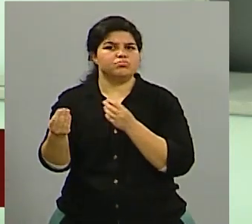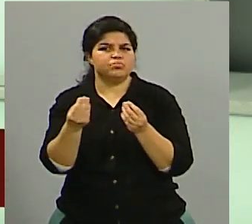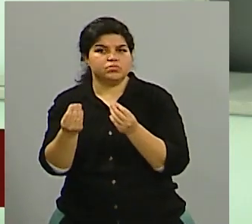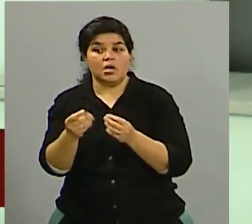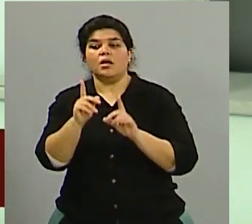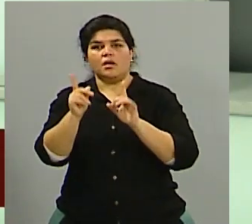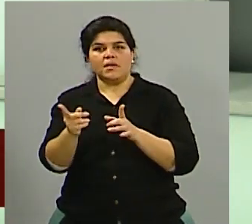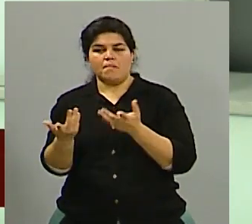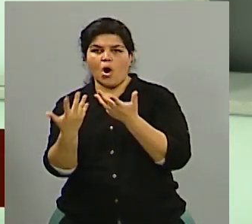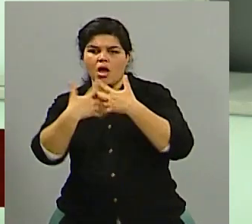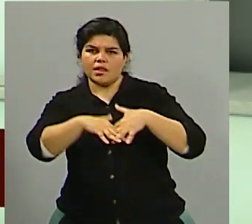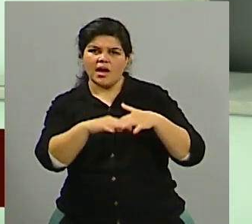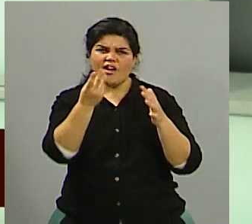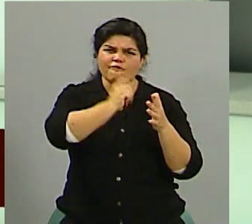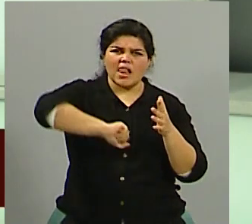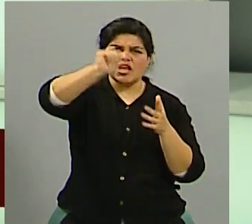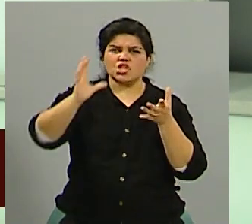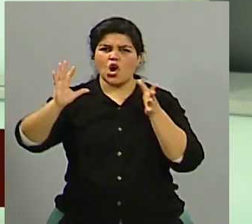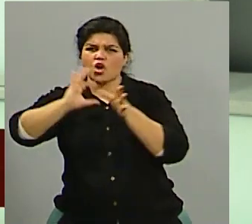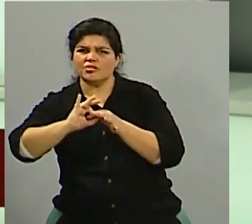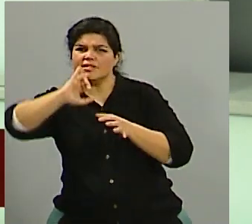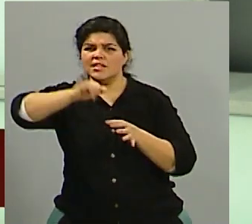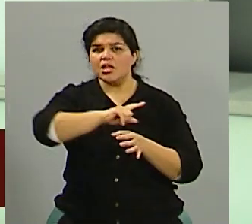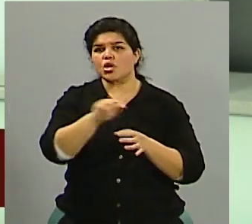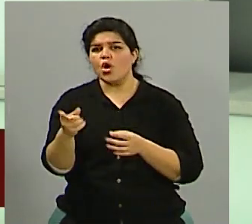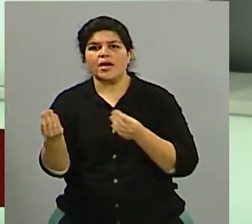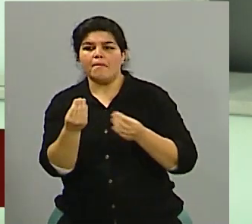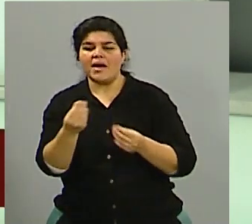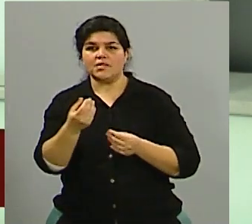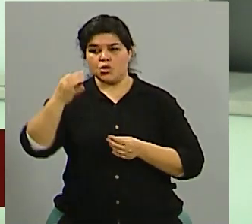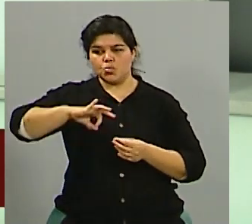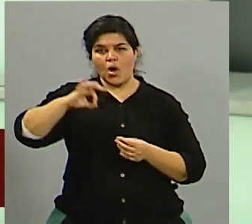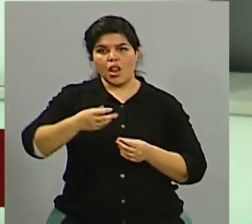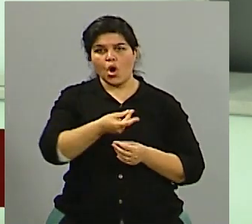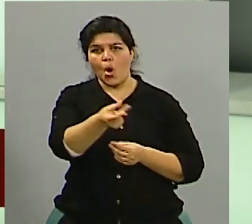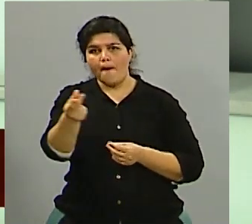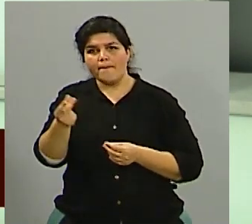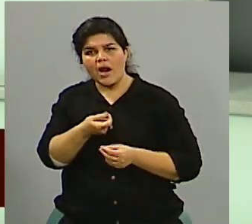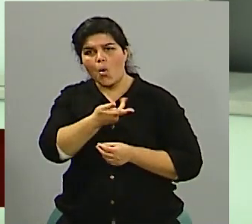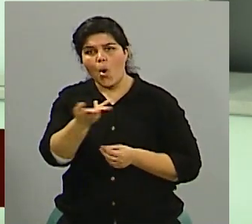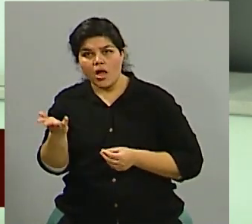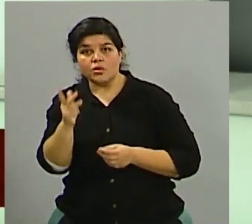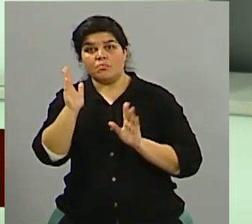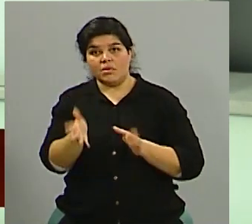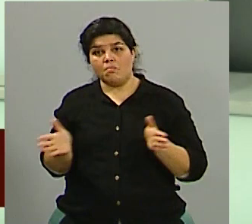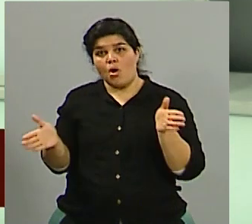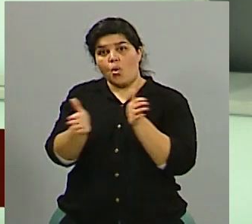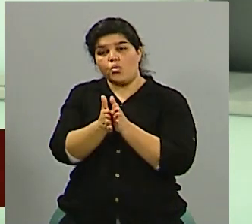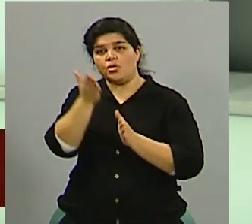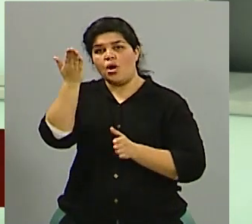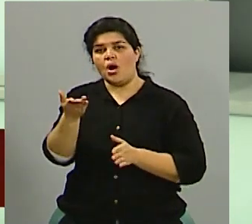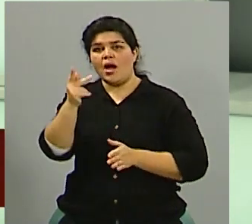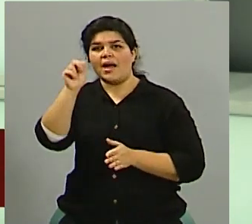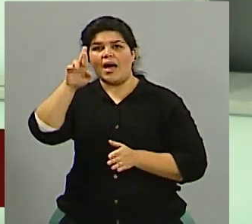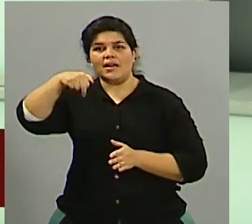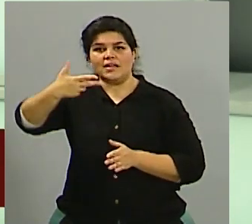impacto en la inflación, qué está sucediendo con el poder adquisitivo. Todo esto lo vamos a desarrollar, lo económico, con Karina Far, economista y docente,